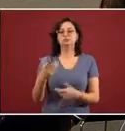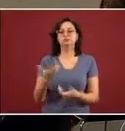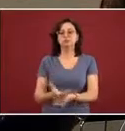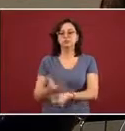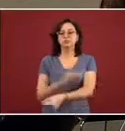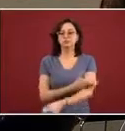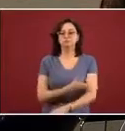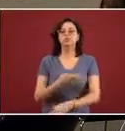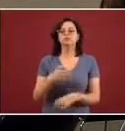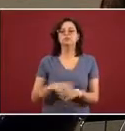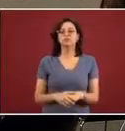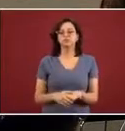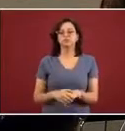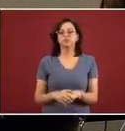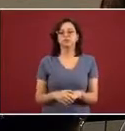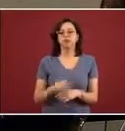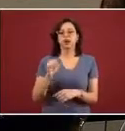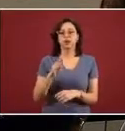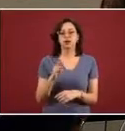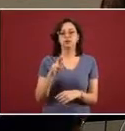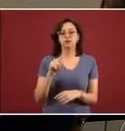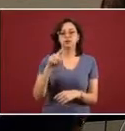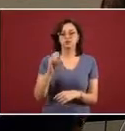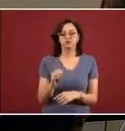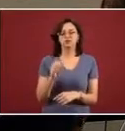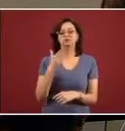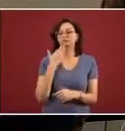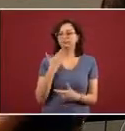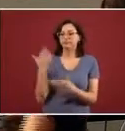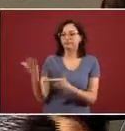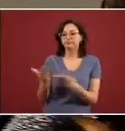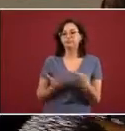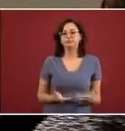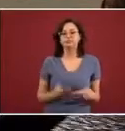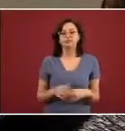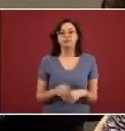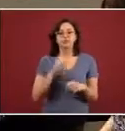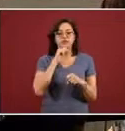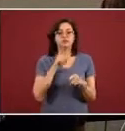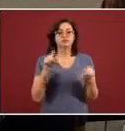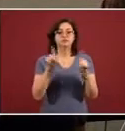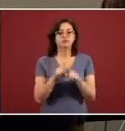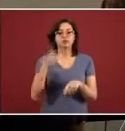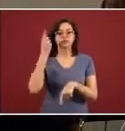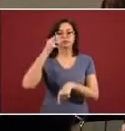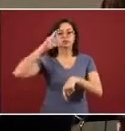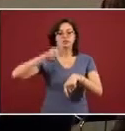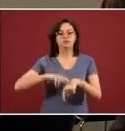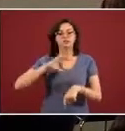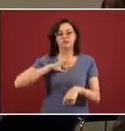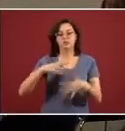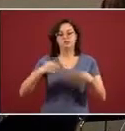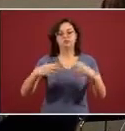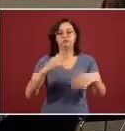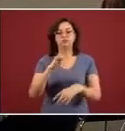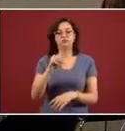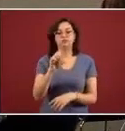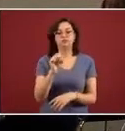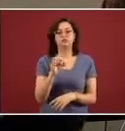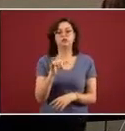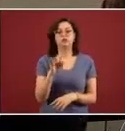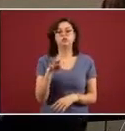Víctor Hugo Borja Aburto. Bienvenido, doctor Borja. Buenas noches. Y también nuestro director general de epidemiología, el doctor José Luis